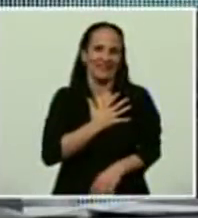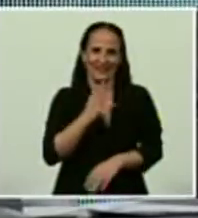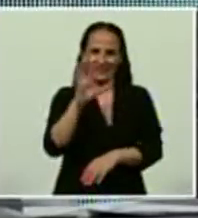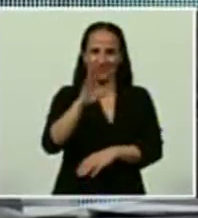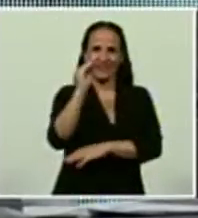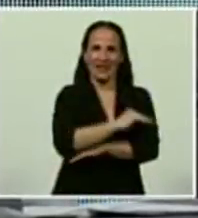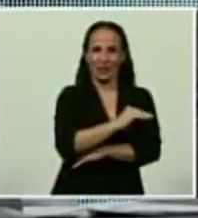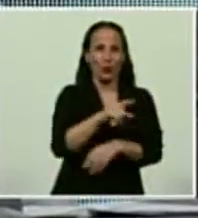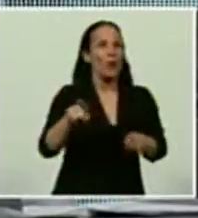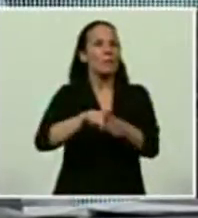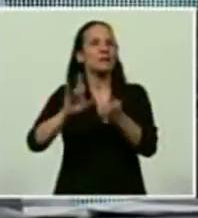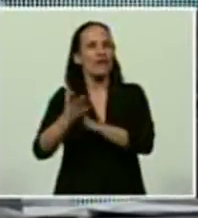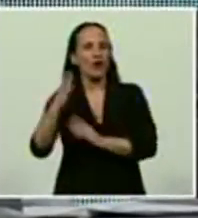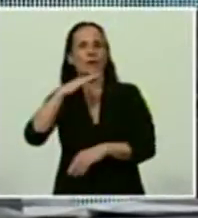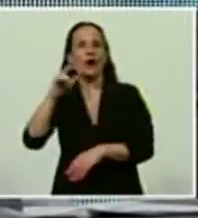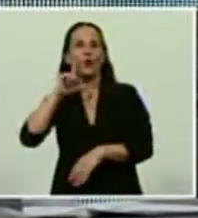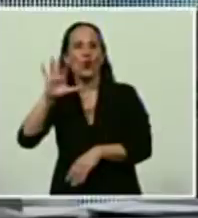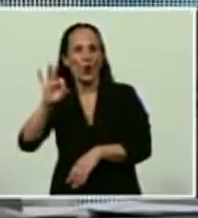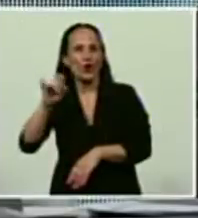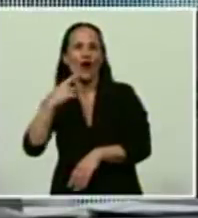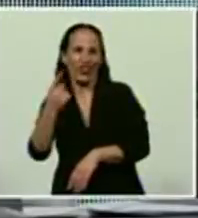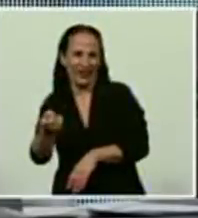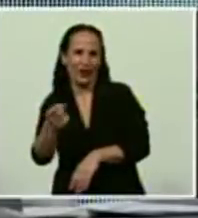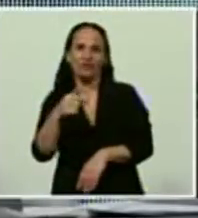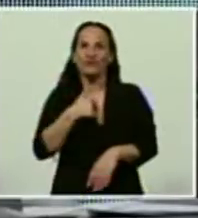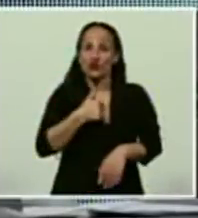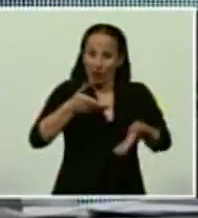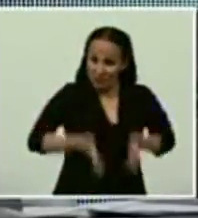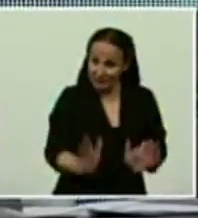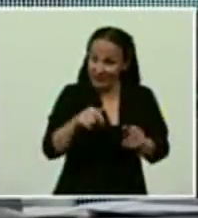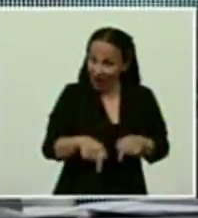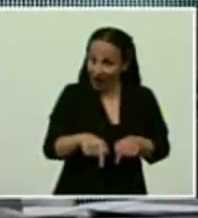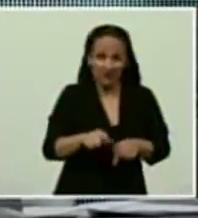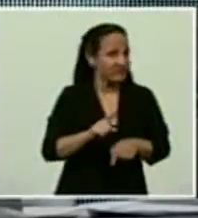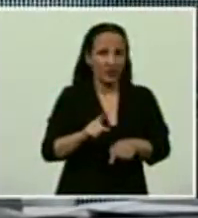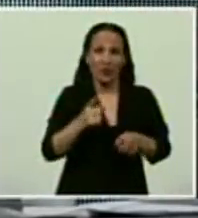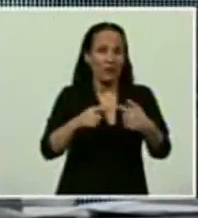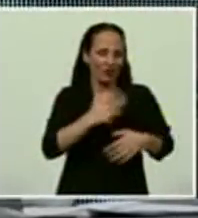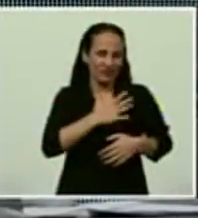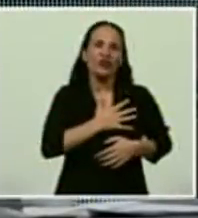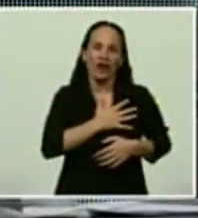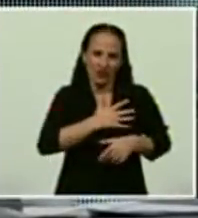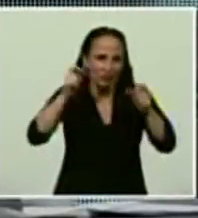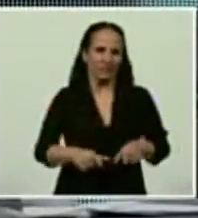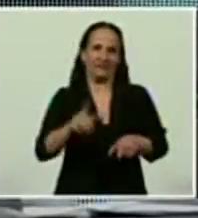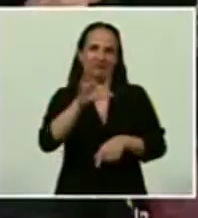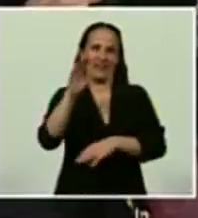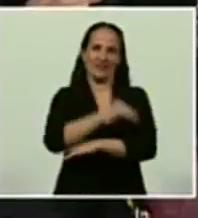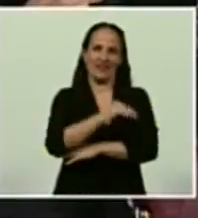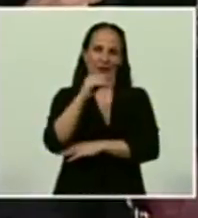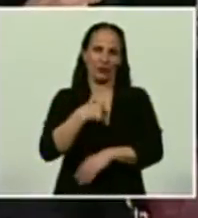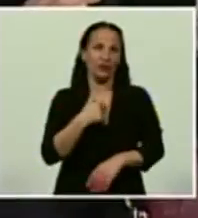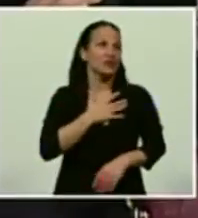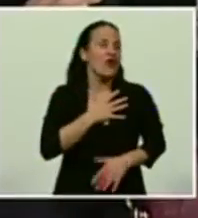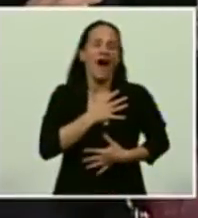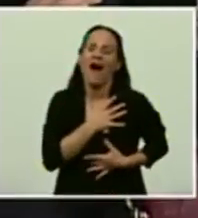santacruceña de corazón. No nací ni me crié acá, pero amo este lugar que siempre me dio